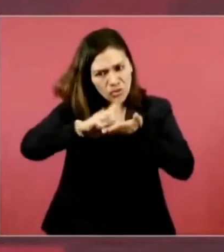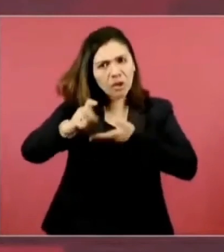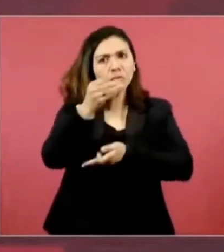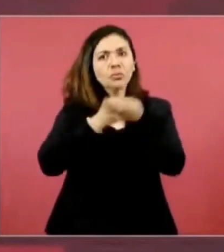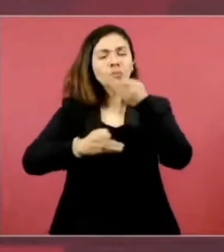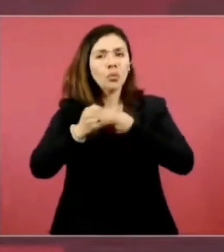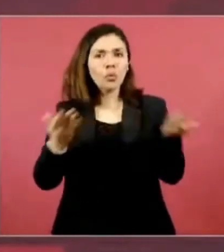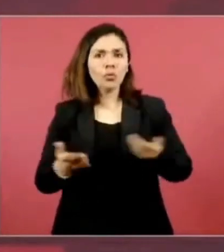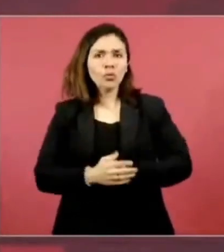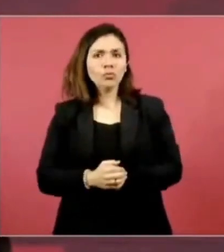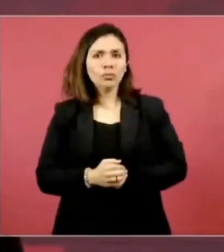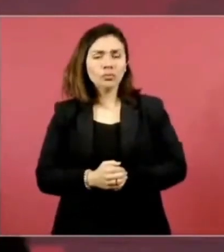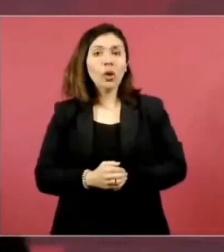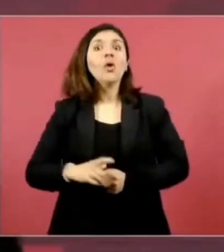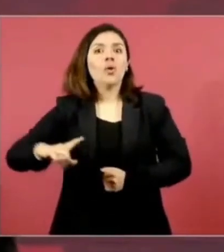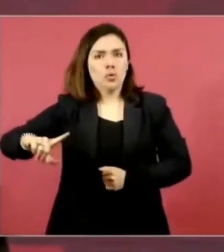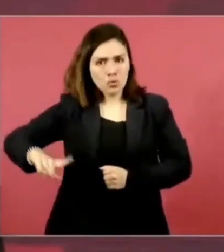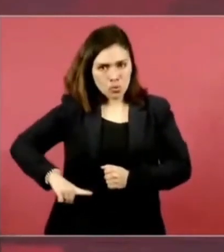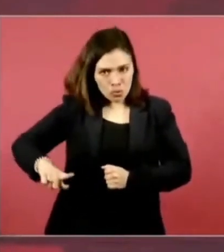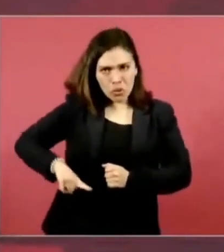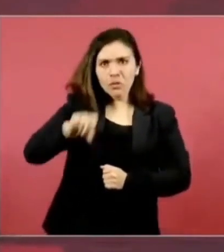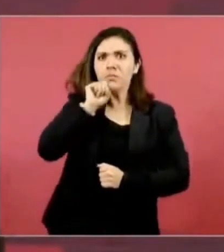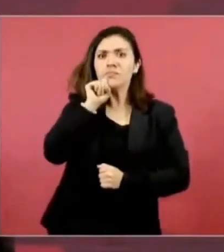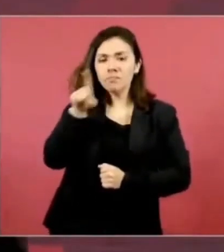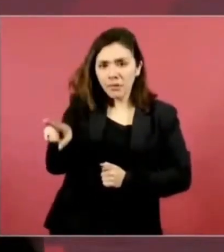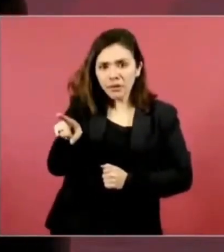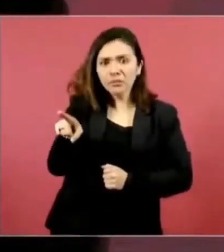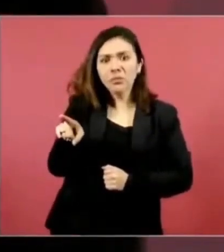¿Qué no el Estado tiene